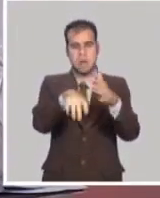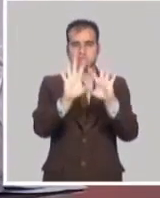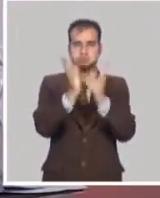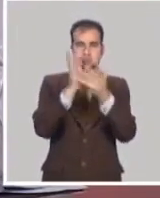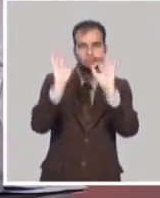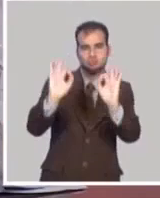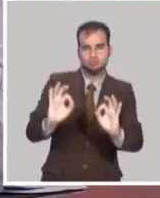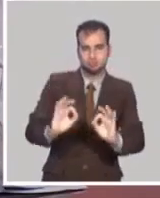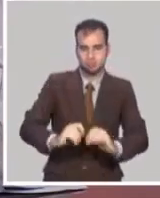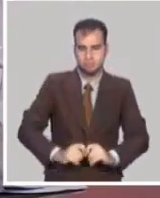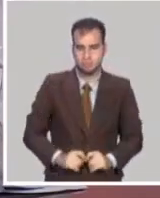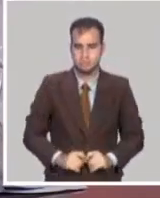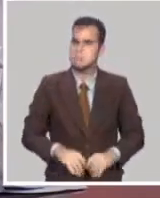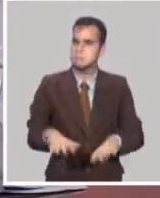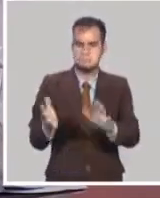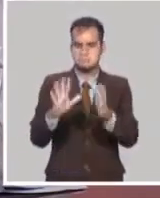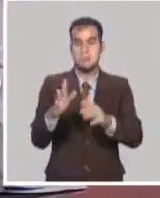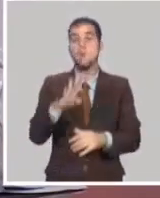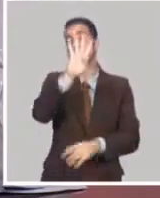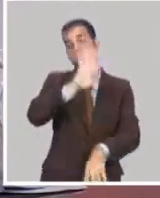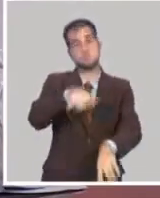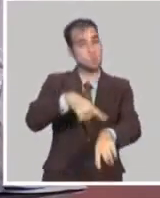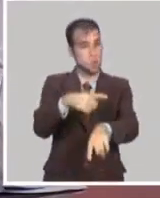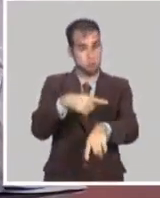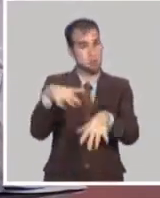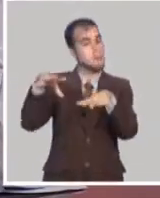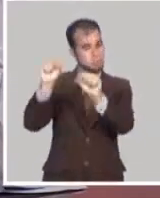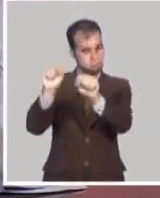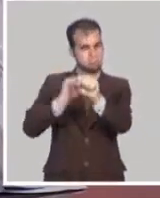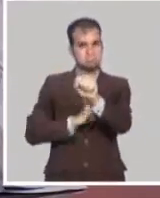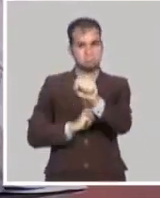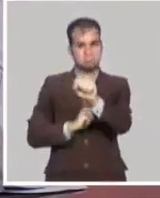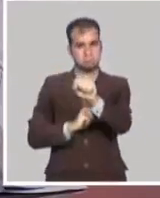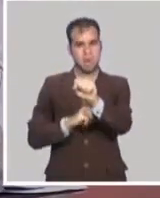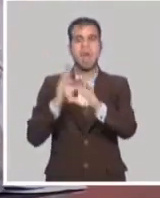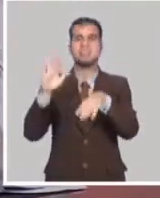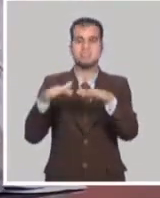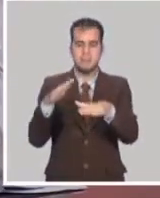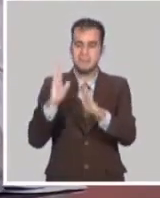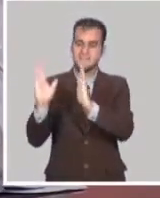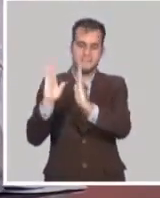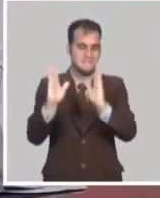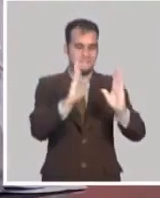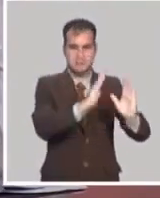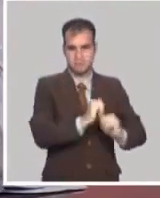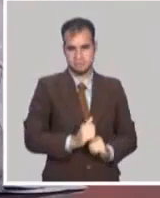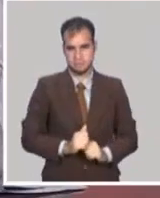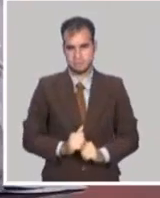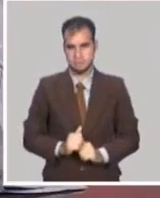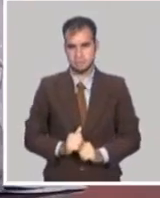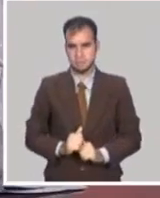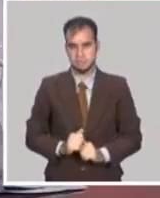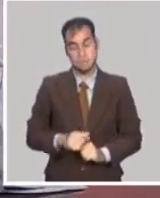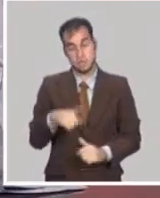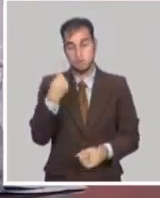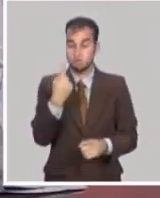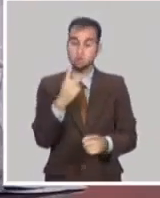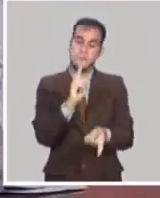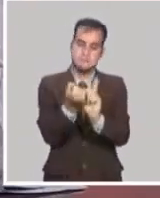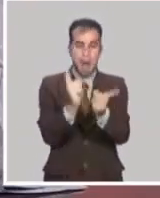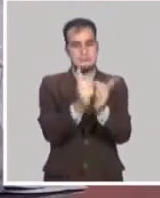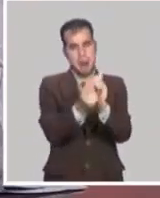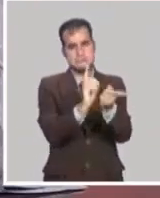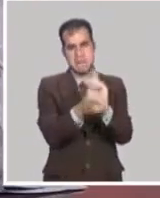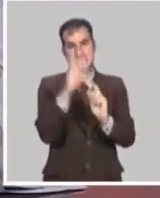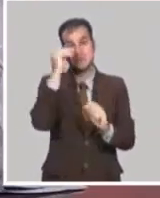de aproximadamente 4 horas por cada bloque y los rotando para que en un día no le toque a